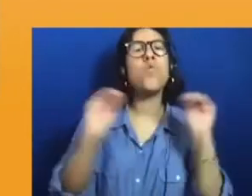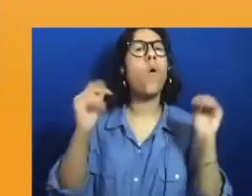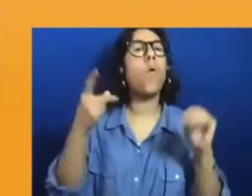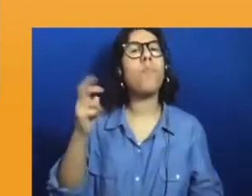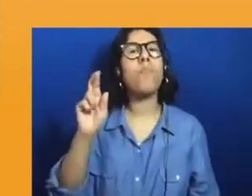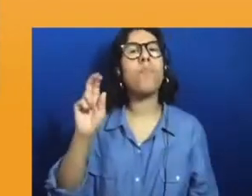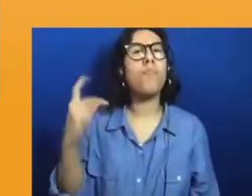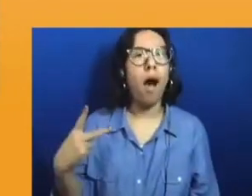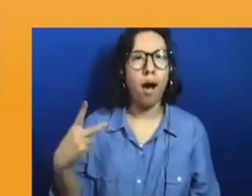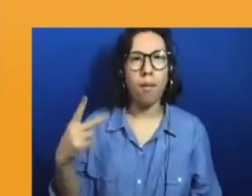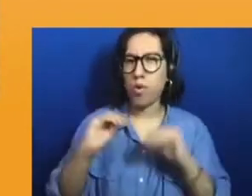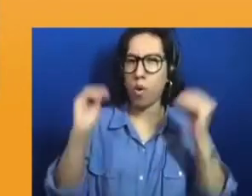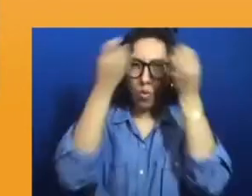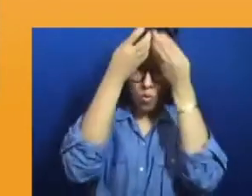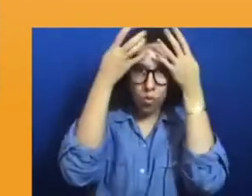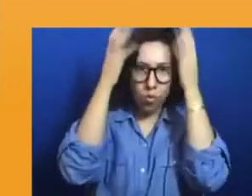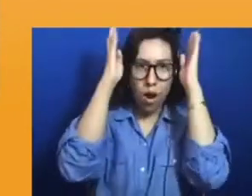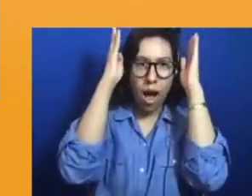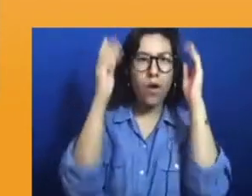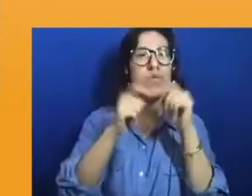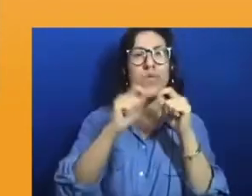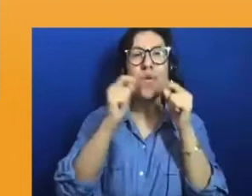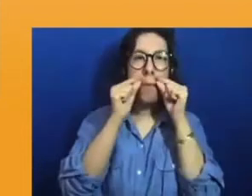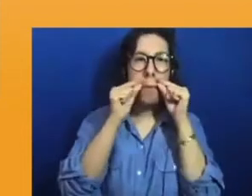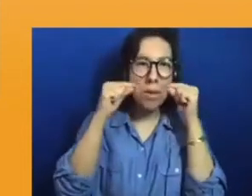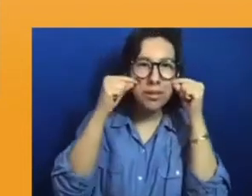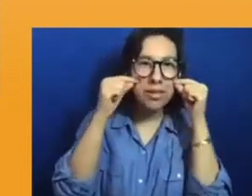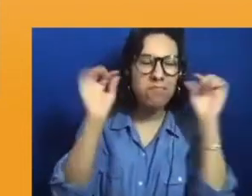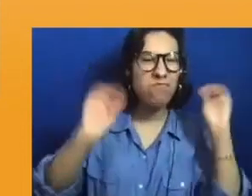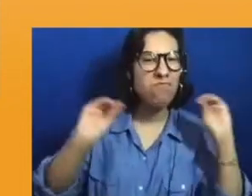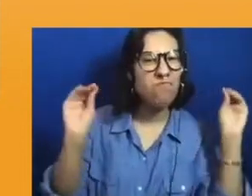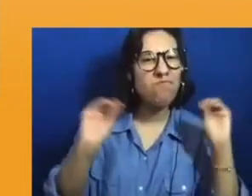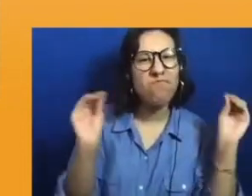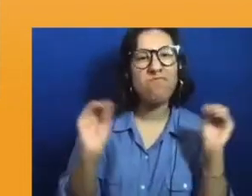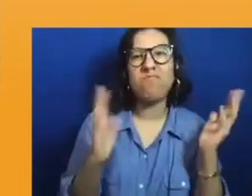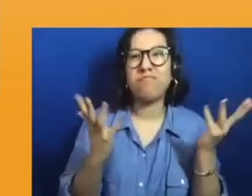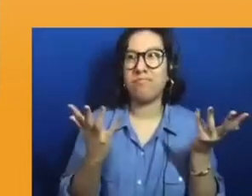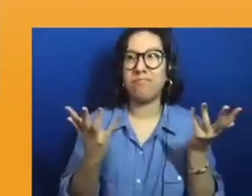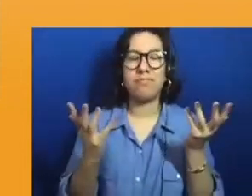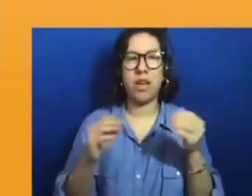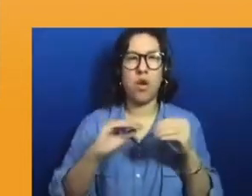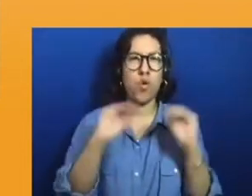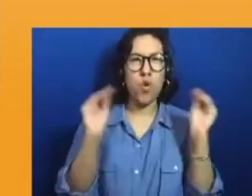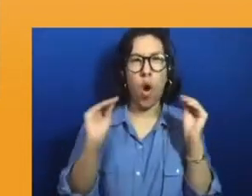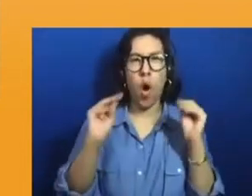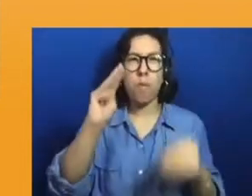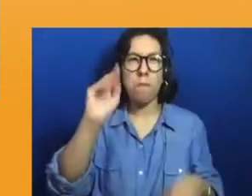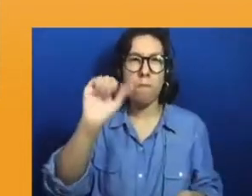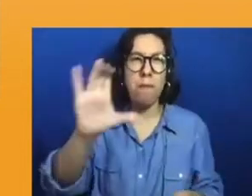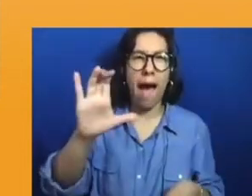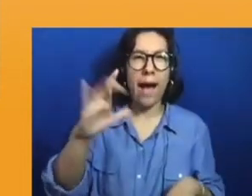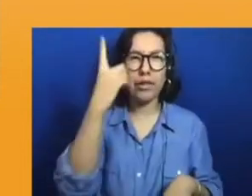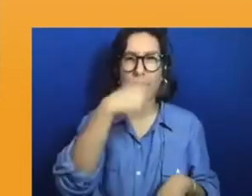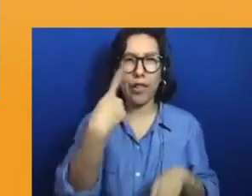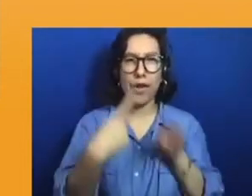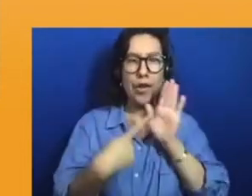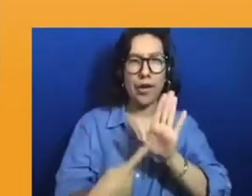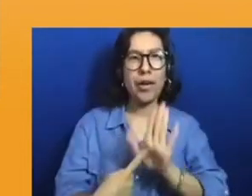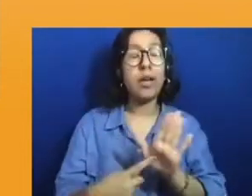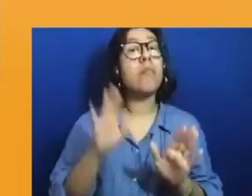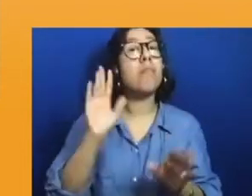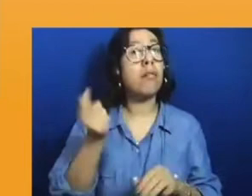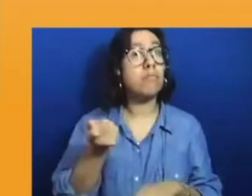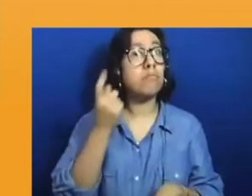corona, y no tengo dibujado como un bigote, y no tengo una de esas como características masculinas, pero de alguna